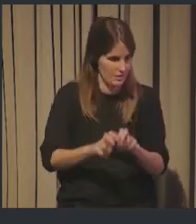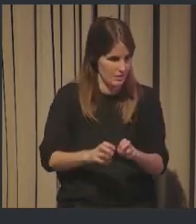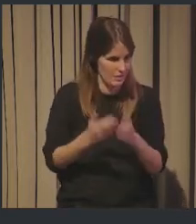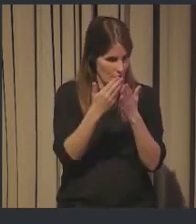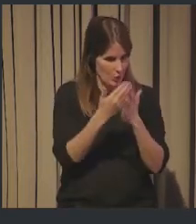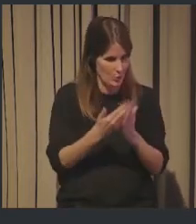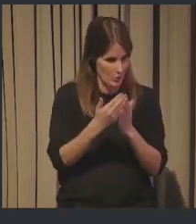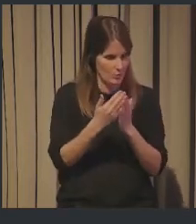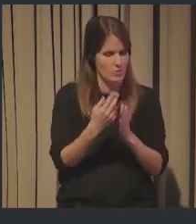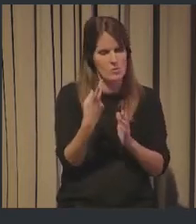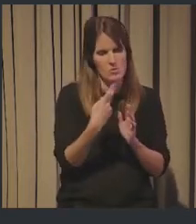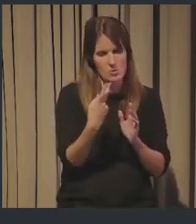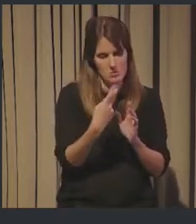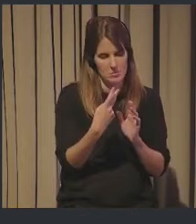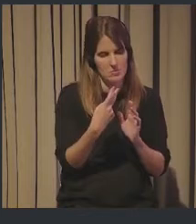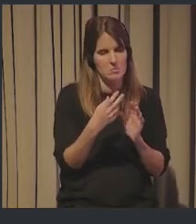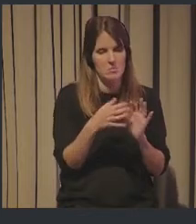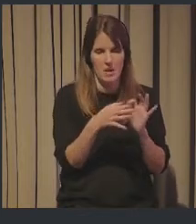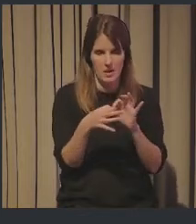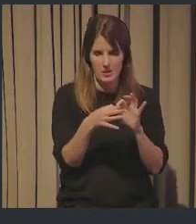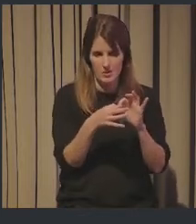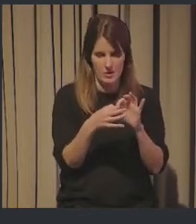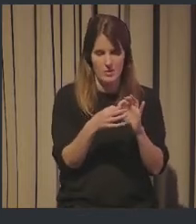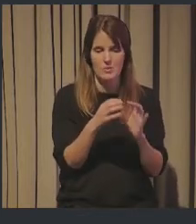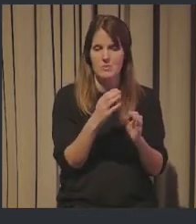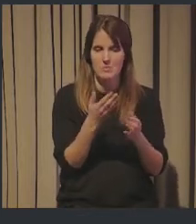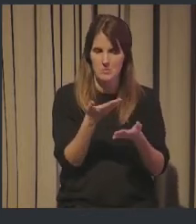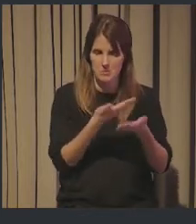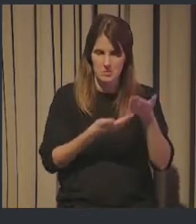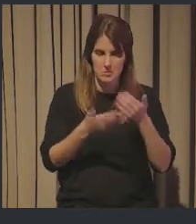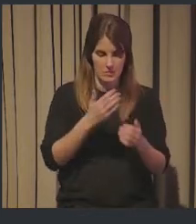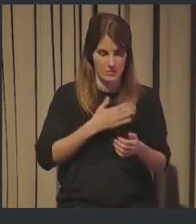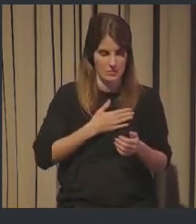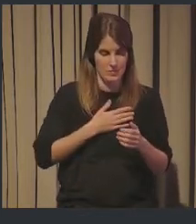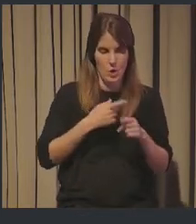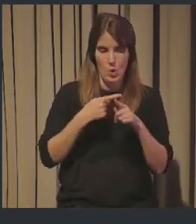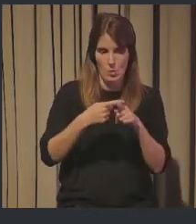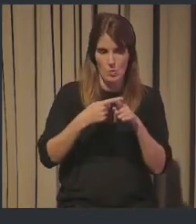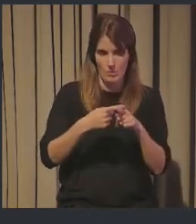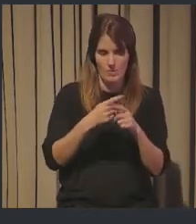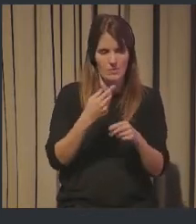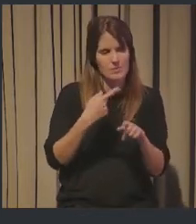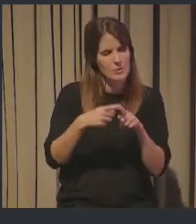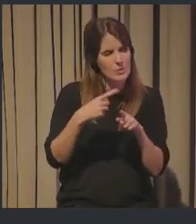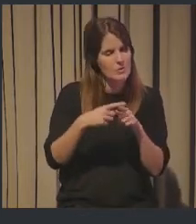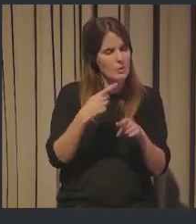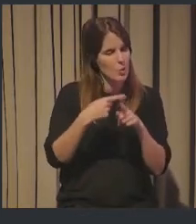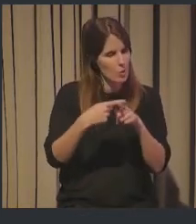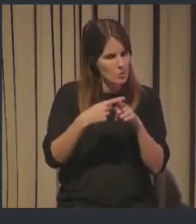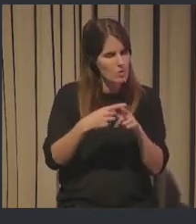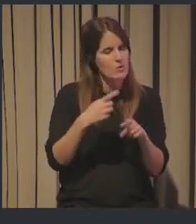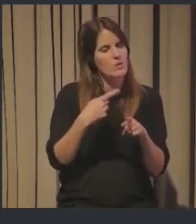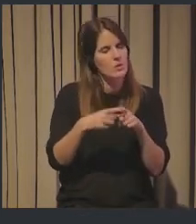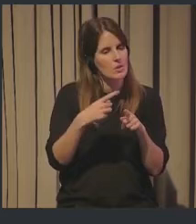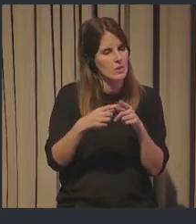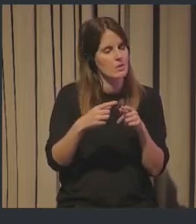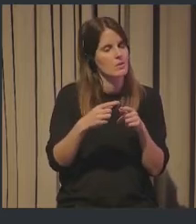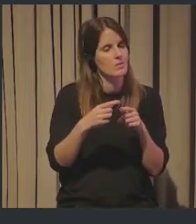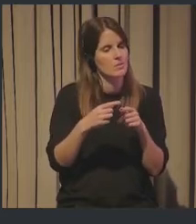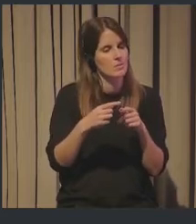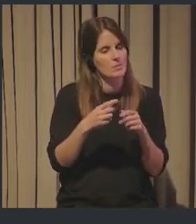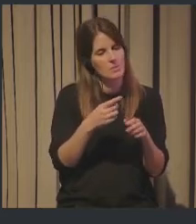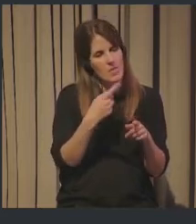hoy. Y lo que quería hacer es compartir lo que hacemos en común y las cosas que pueden ser distintas. Y aquí tal vez pueda